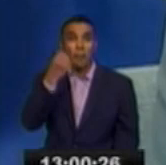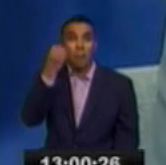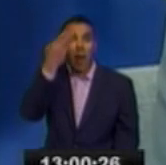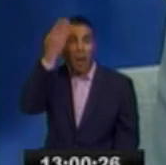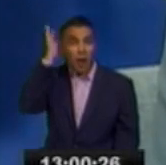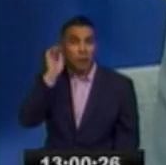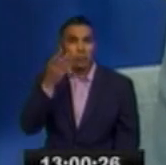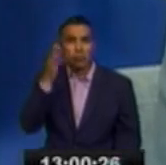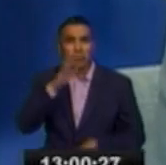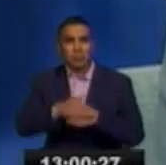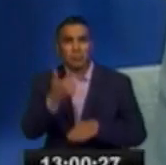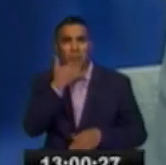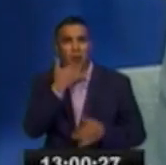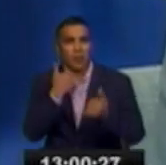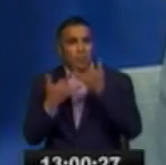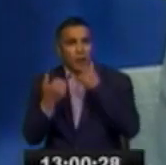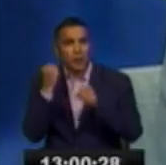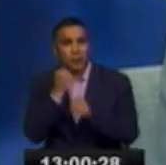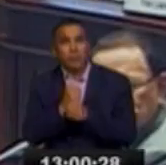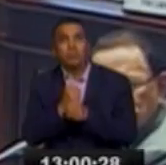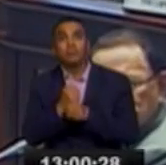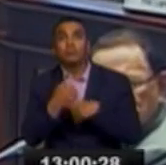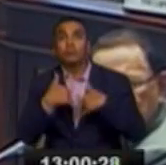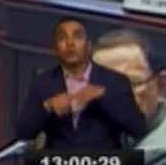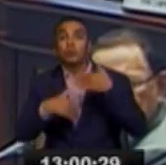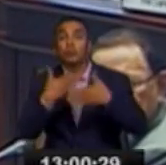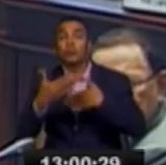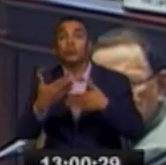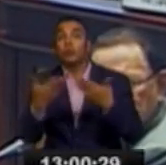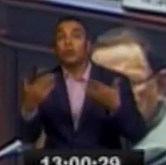varias irregularidades. Ella sigue el proceso mediante